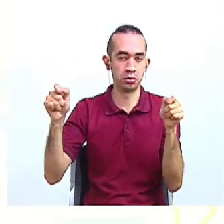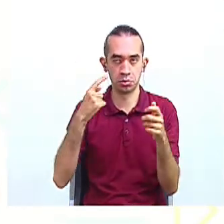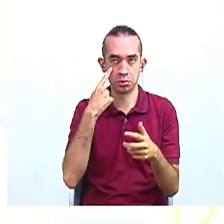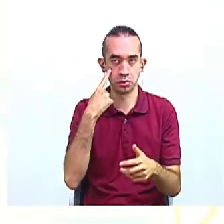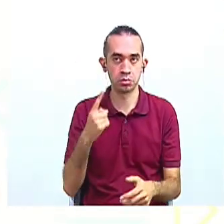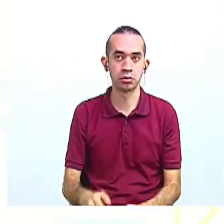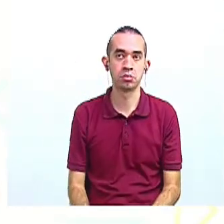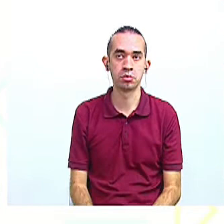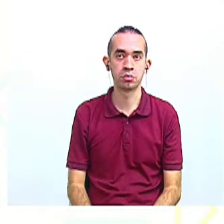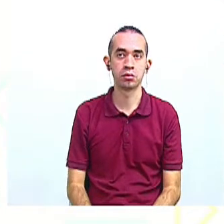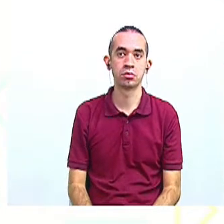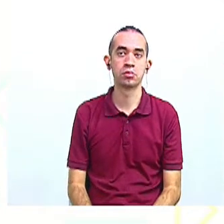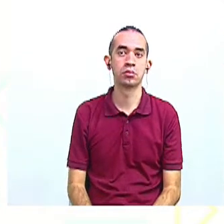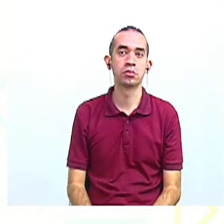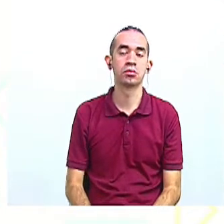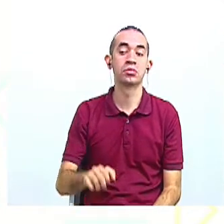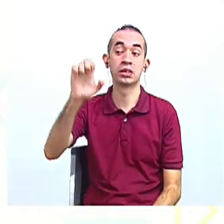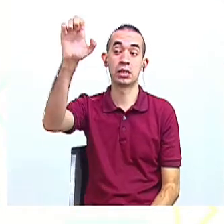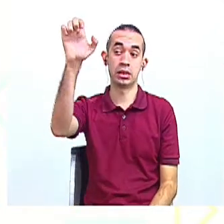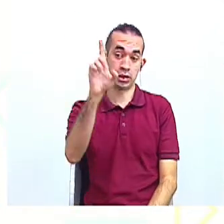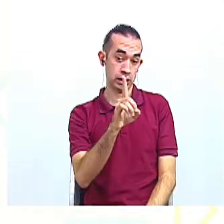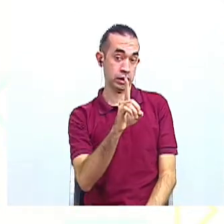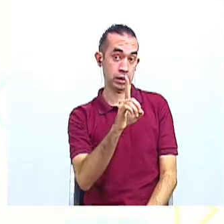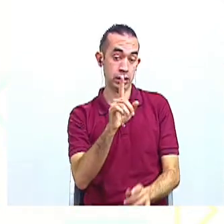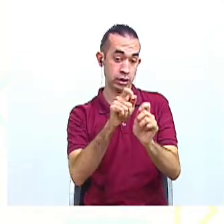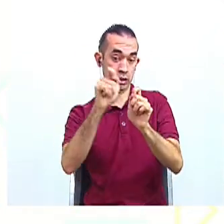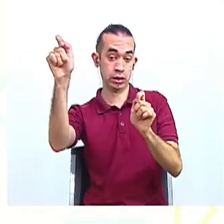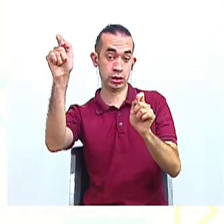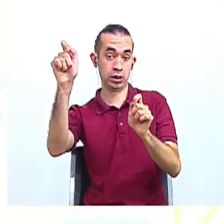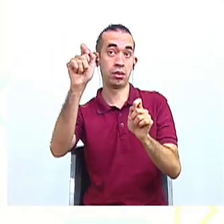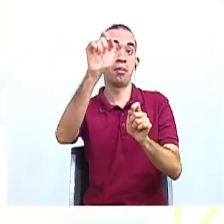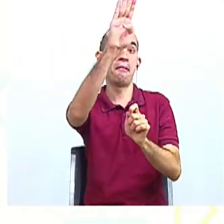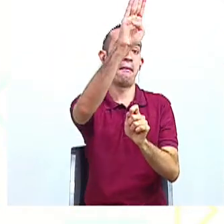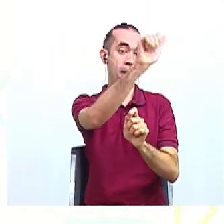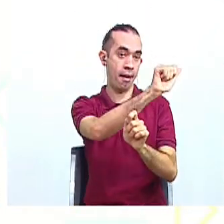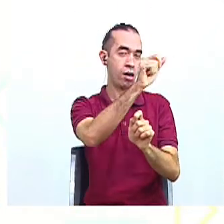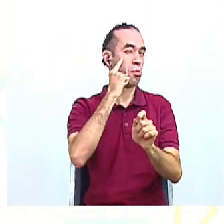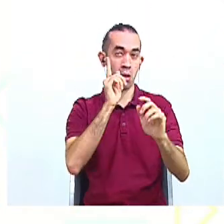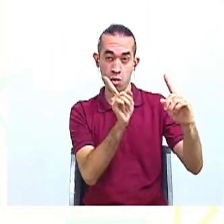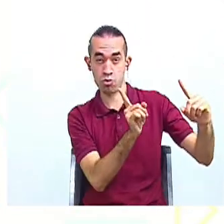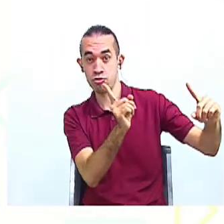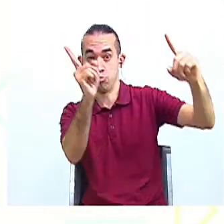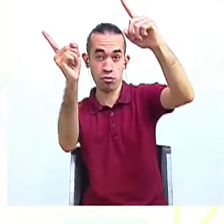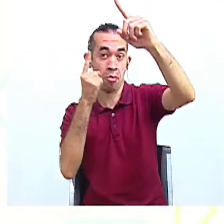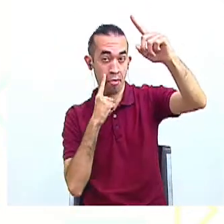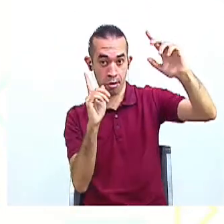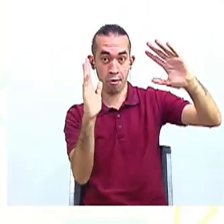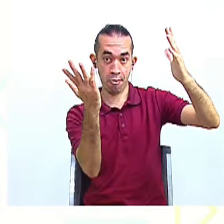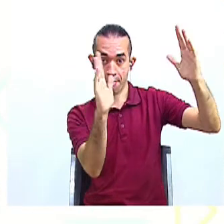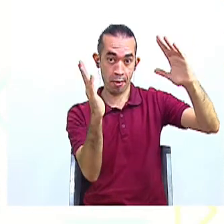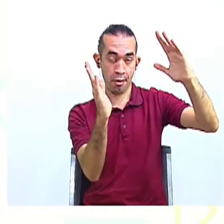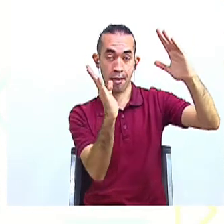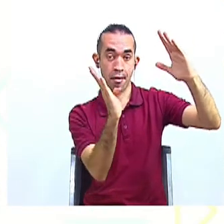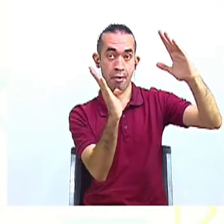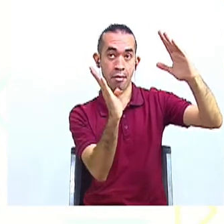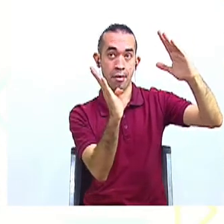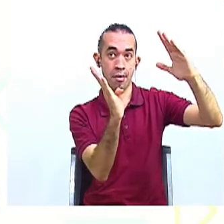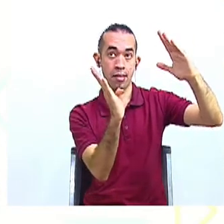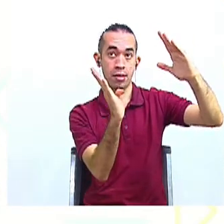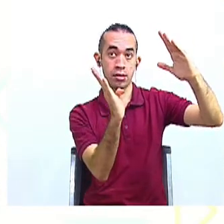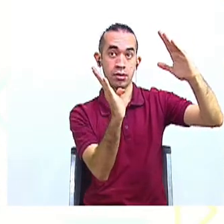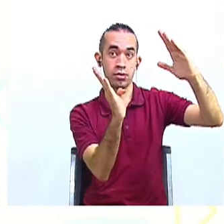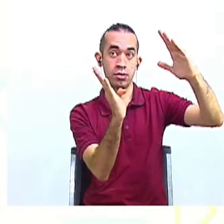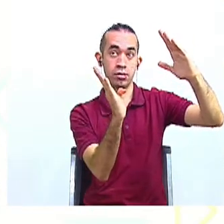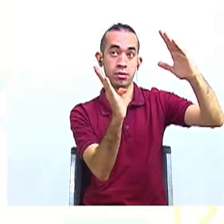del lado ED con respecto a la medida del lado BA con la medida del